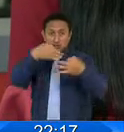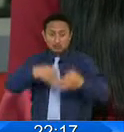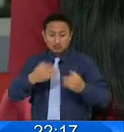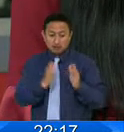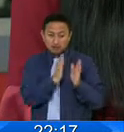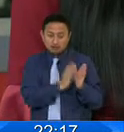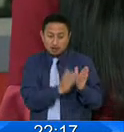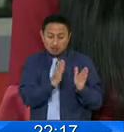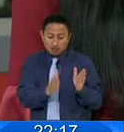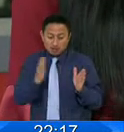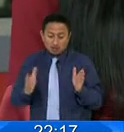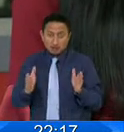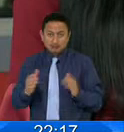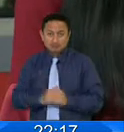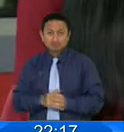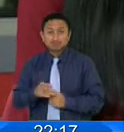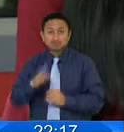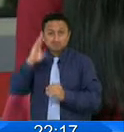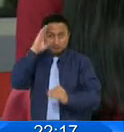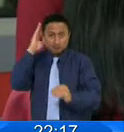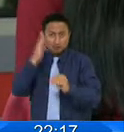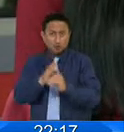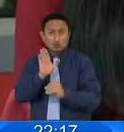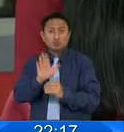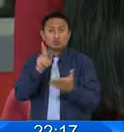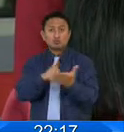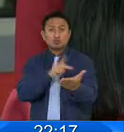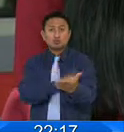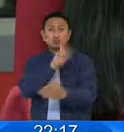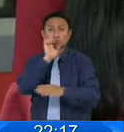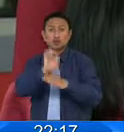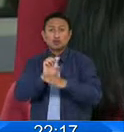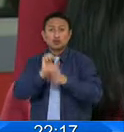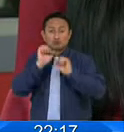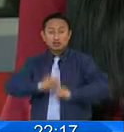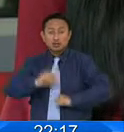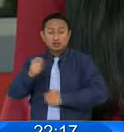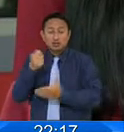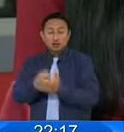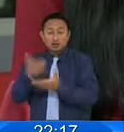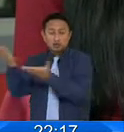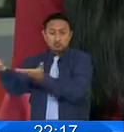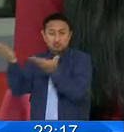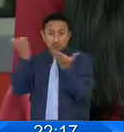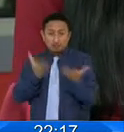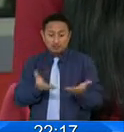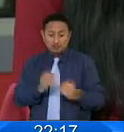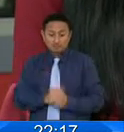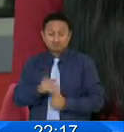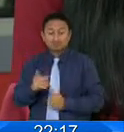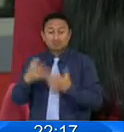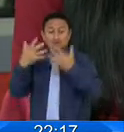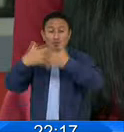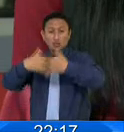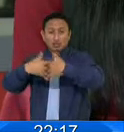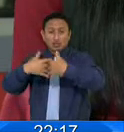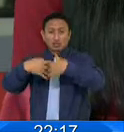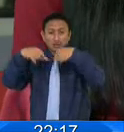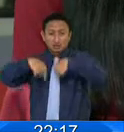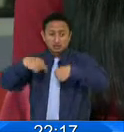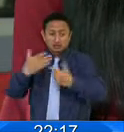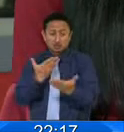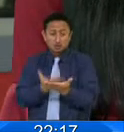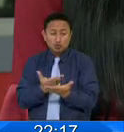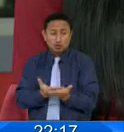esquema de vacunación. El objetivo del proyecto es que el país pueda importar el fármaco. Los fabricantes tienen varias ofertas.